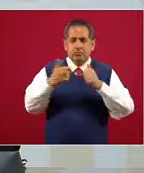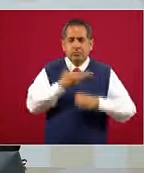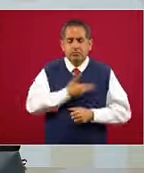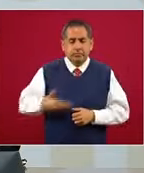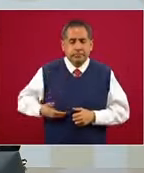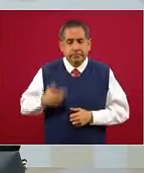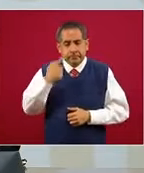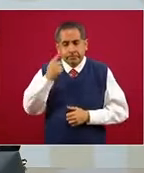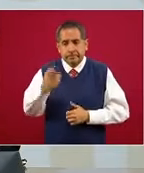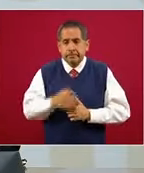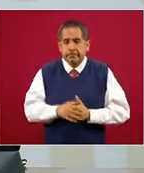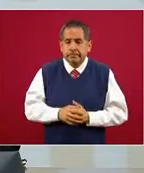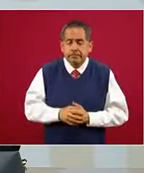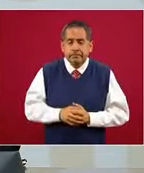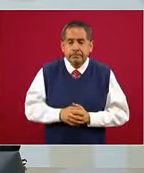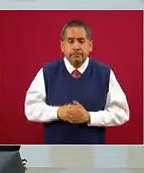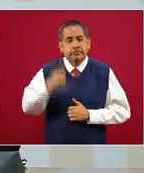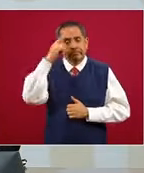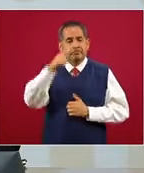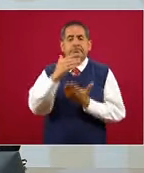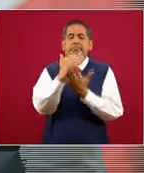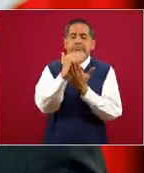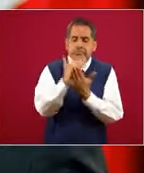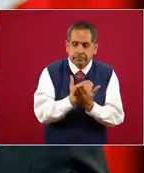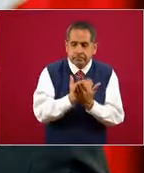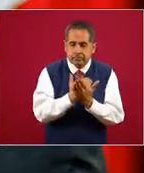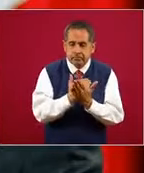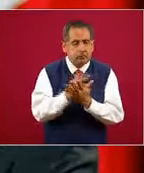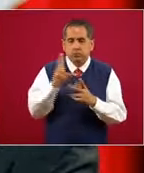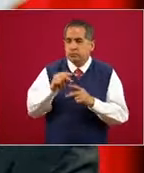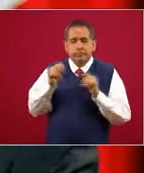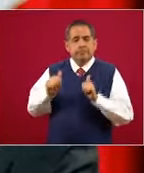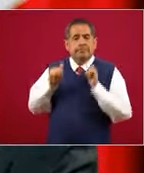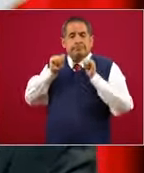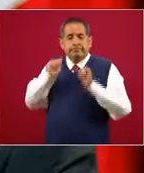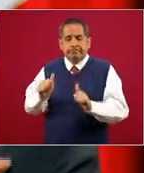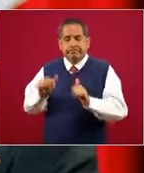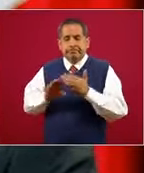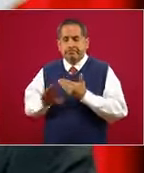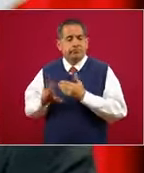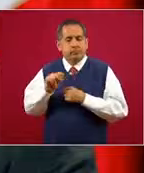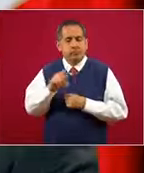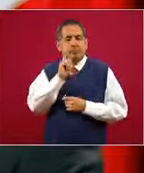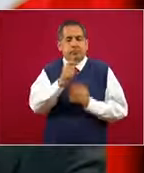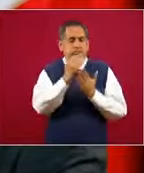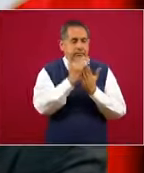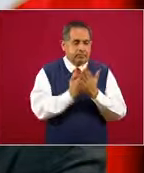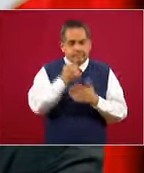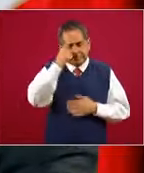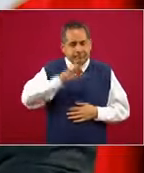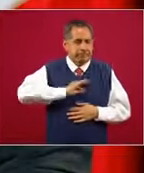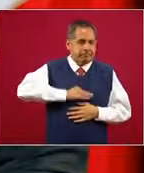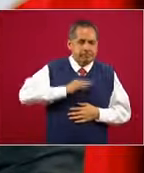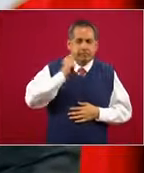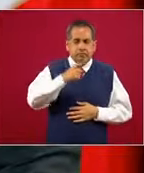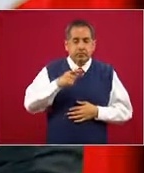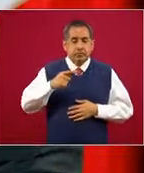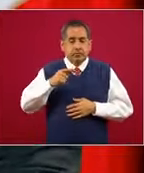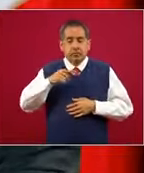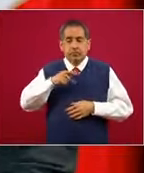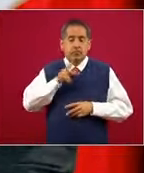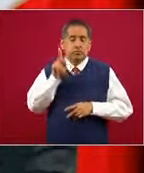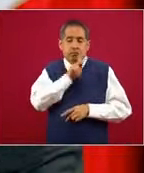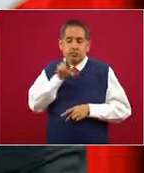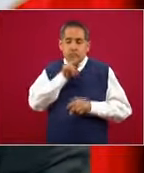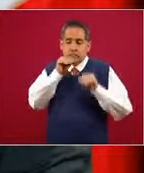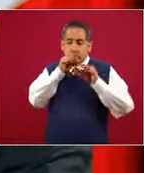presidente. Disminuir la probabilidad de que los virus, en este caso el SARS-CoV-2, salgan de la vía